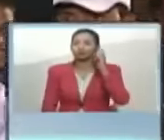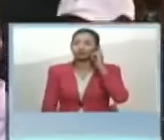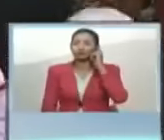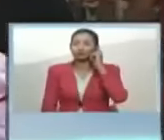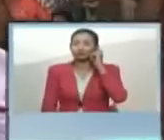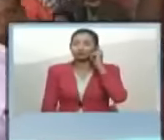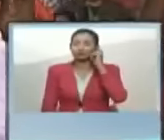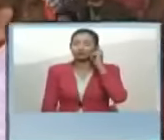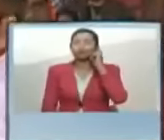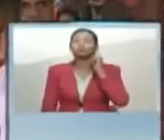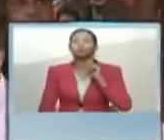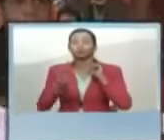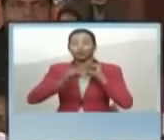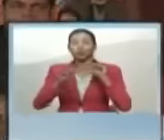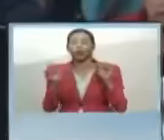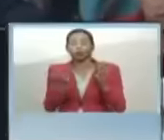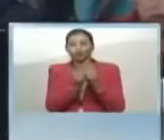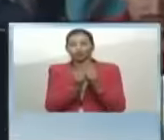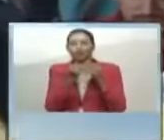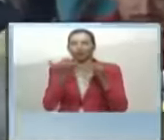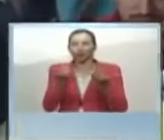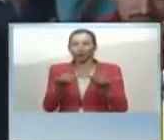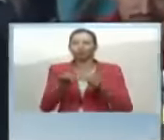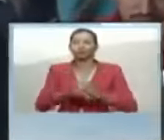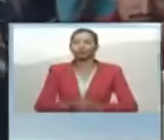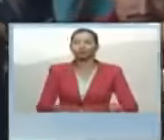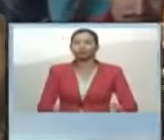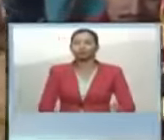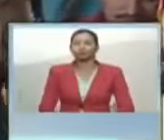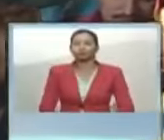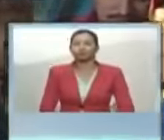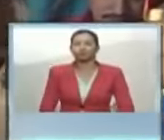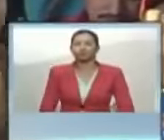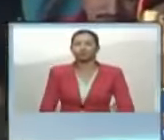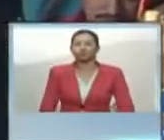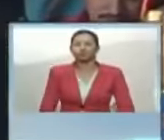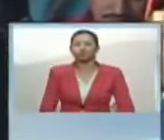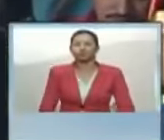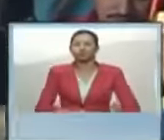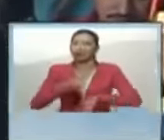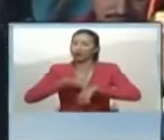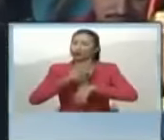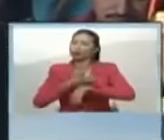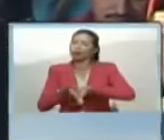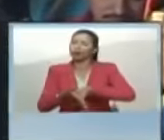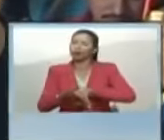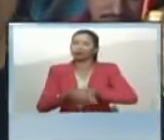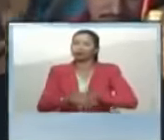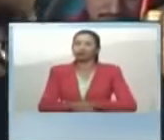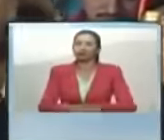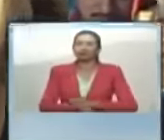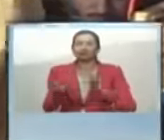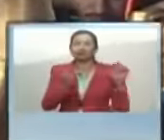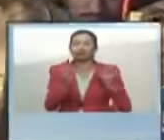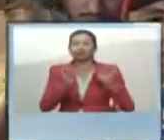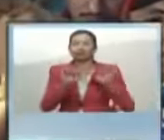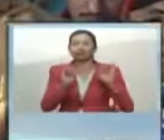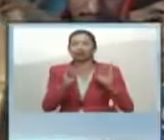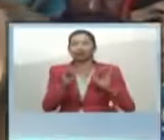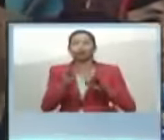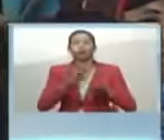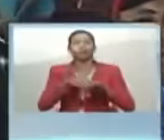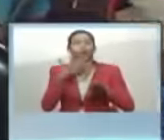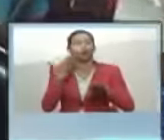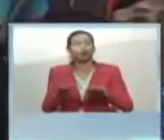Así es, compañeros, fíjense, ahora, bueno, no vamos a ahondar ahorita a esta hora, a altas horas de la noche, y todos ya lo hemos debatido bastante, cuáles fueron las